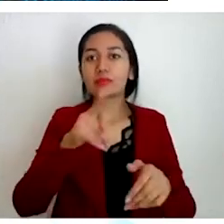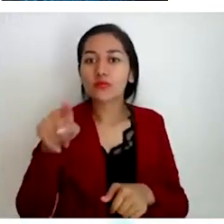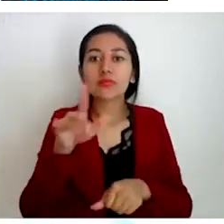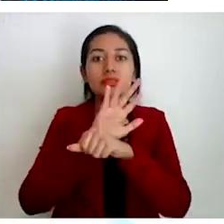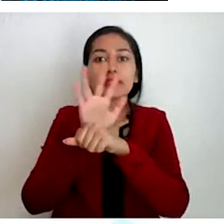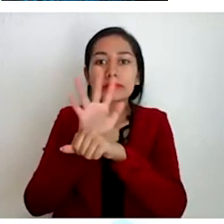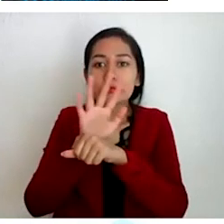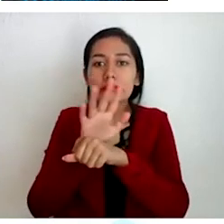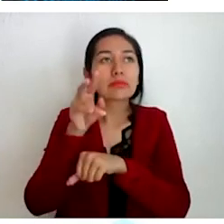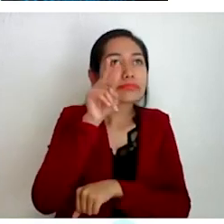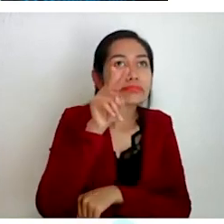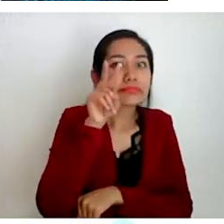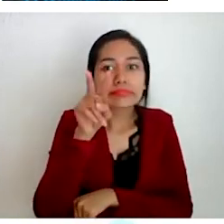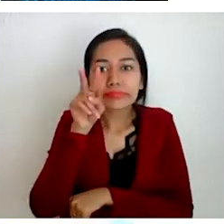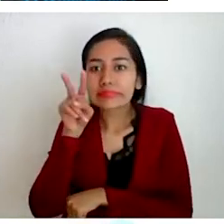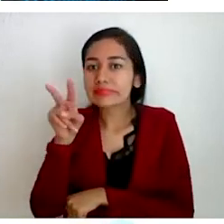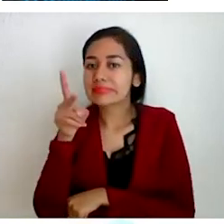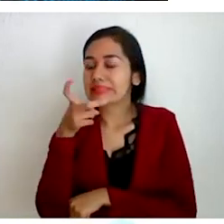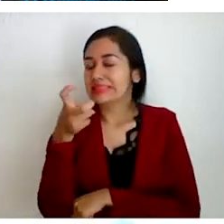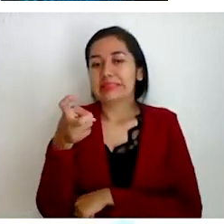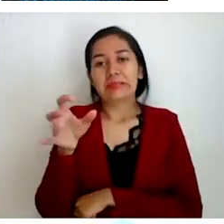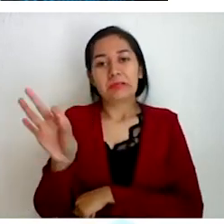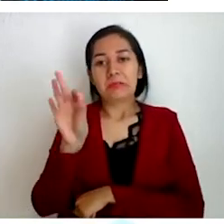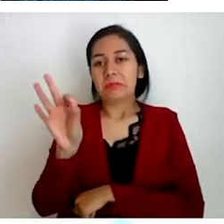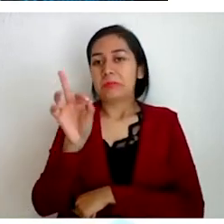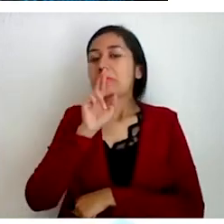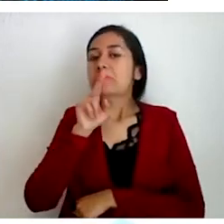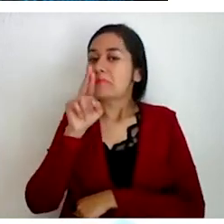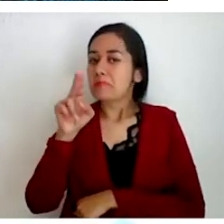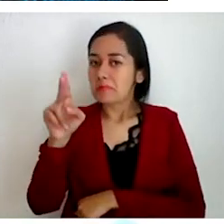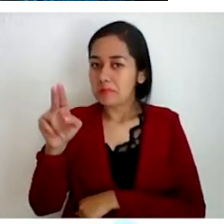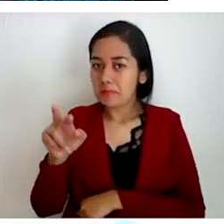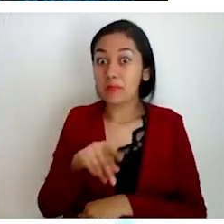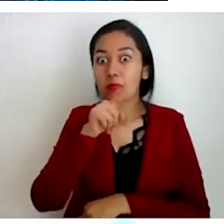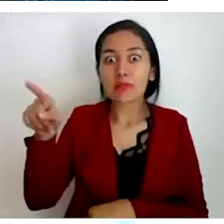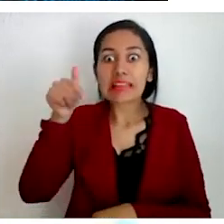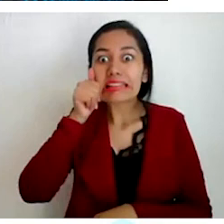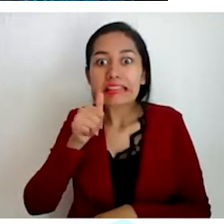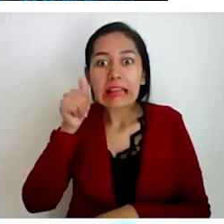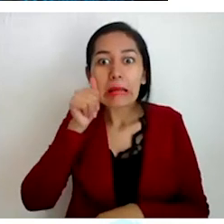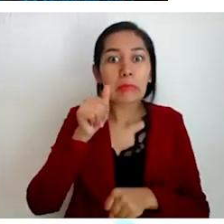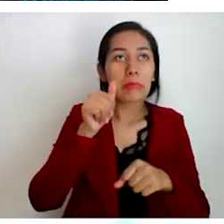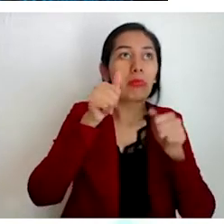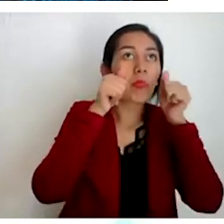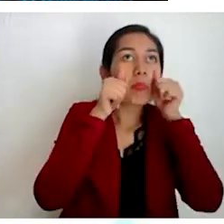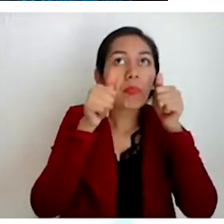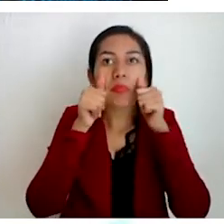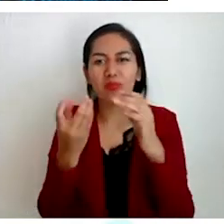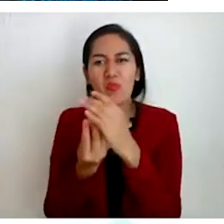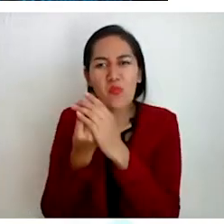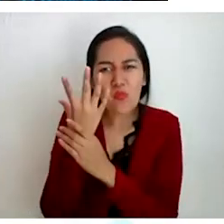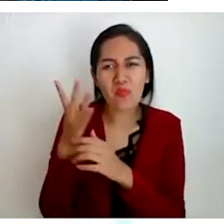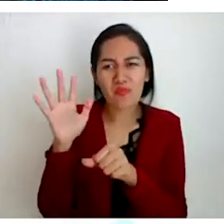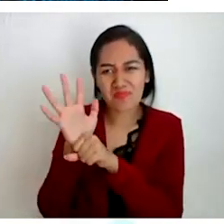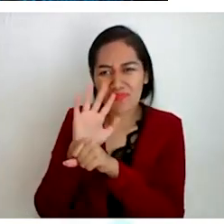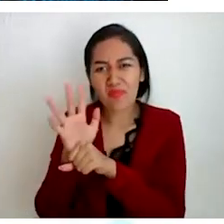eso es lo que mejor puedo recomendarles, ¿no? De estar siempre atentos al cine, pero al